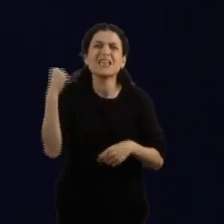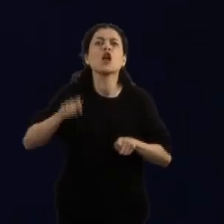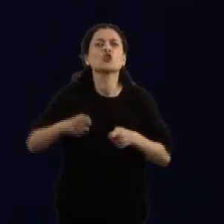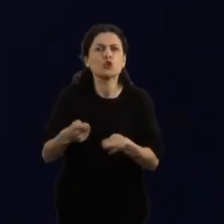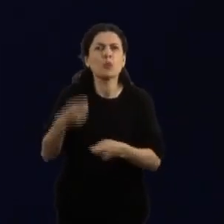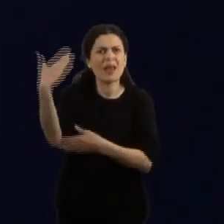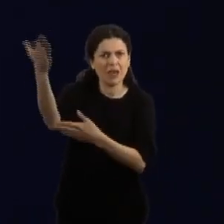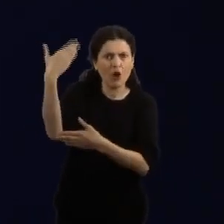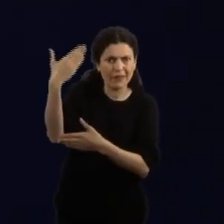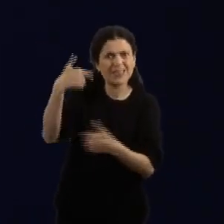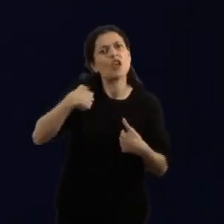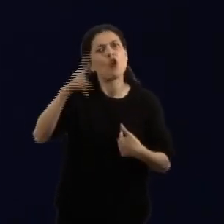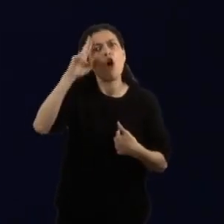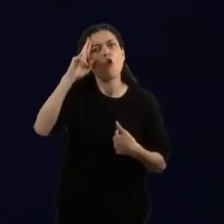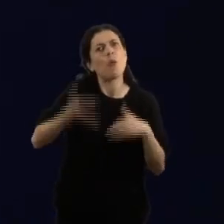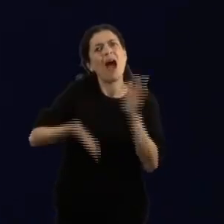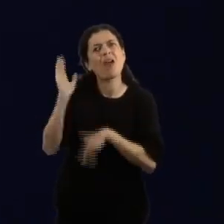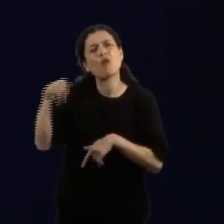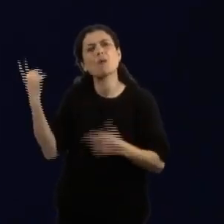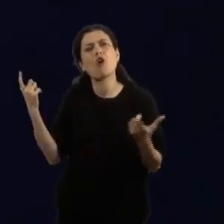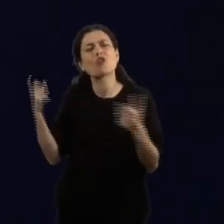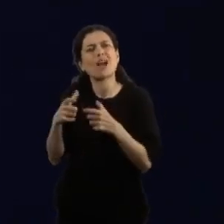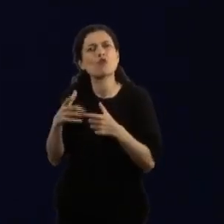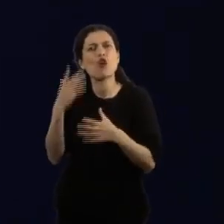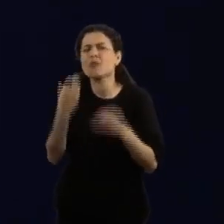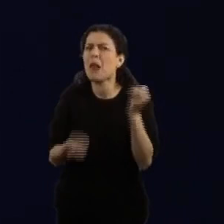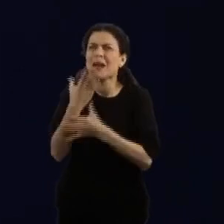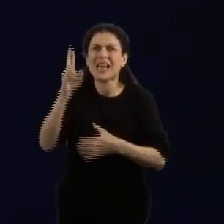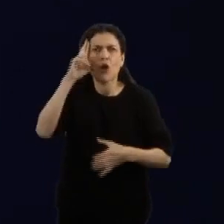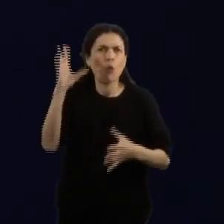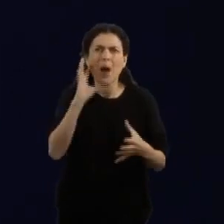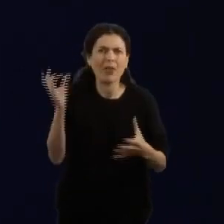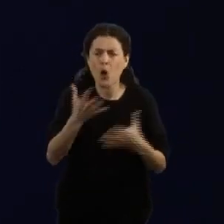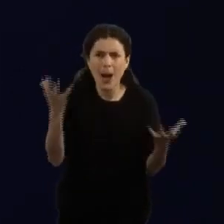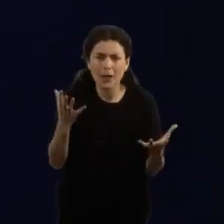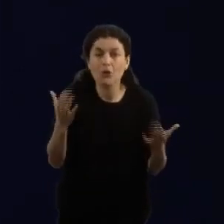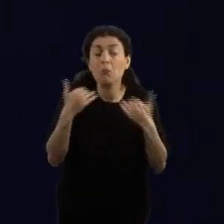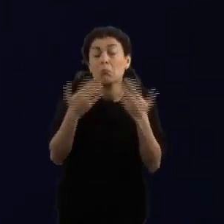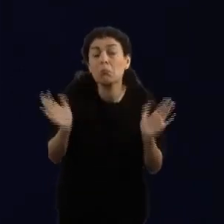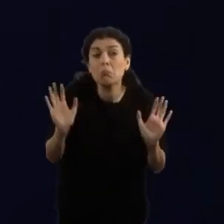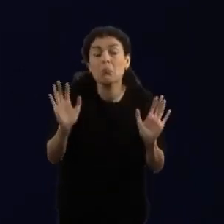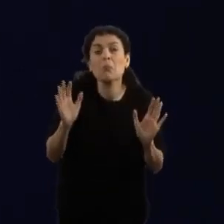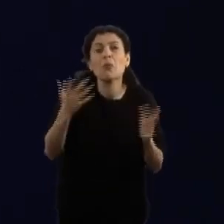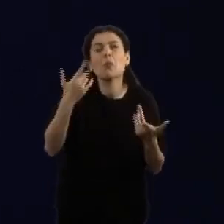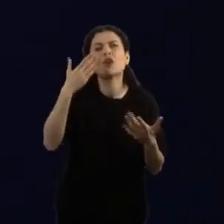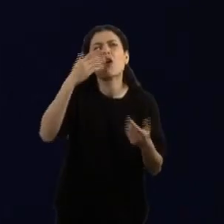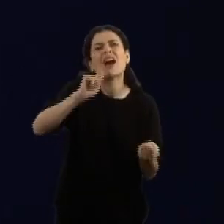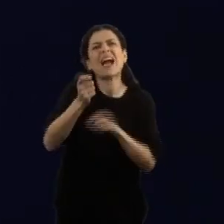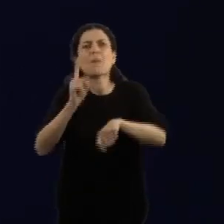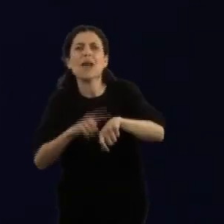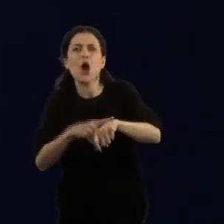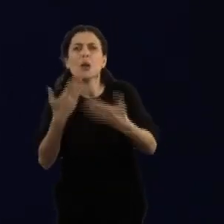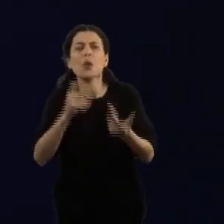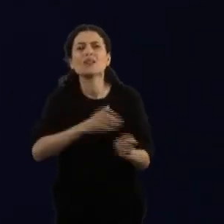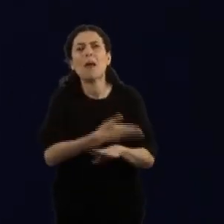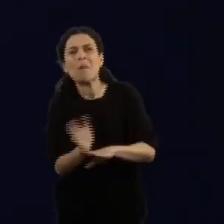tengo un evento a la mañana. Pero bueno, también podemos hacer alguna a la tarde. Vamos a